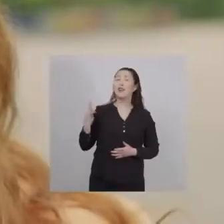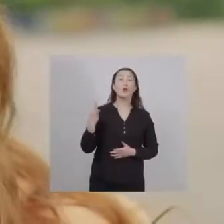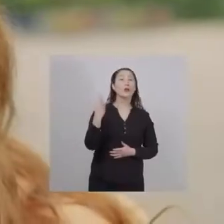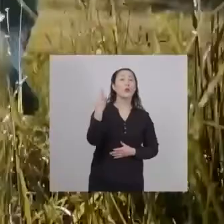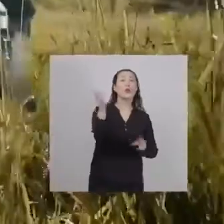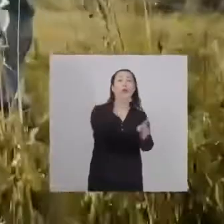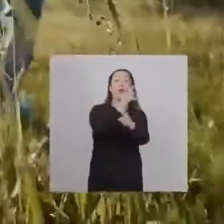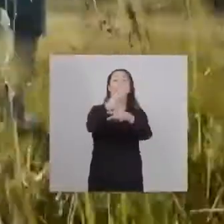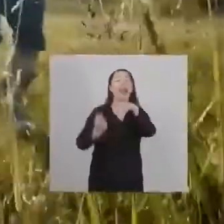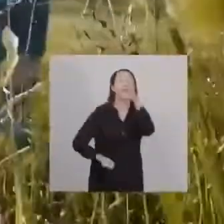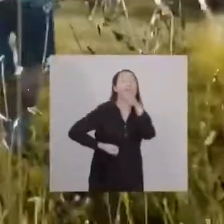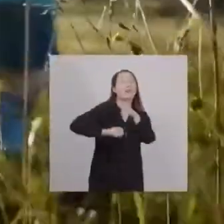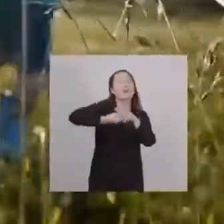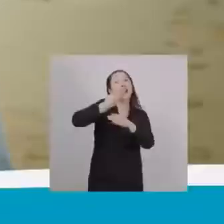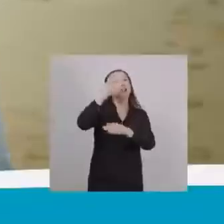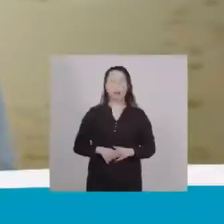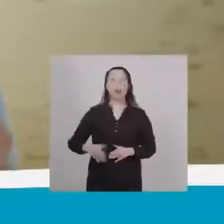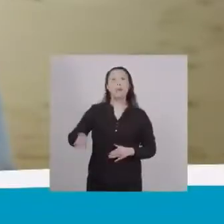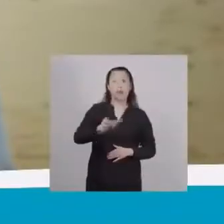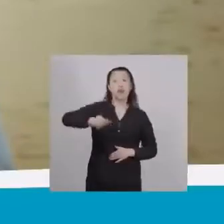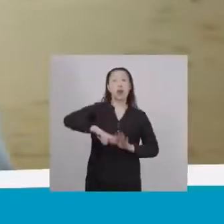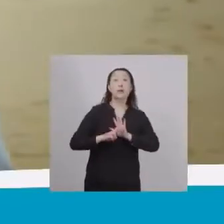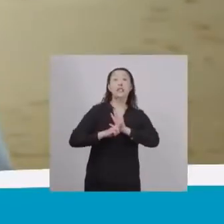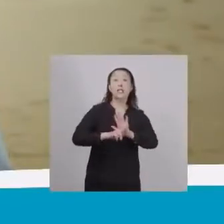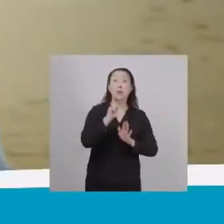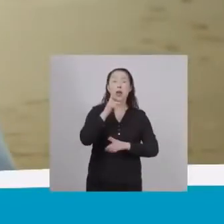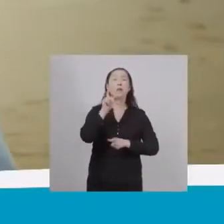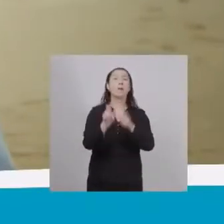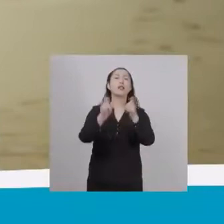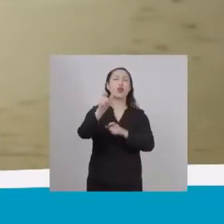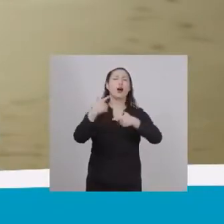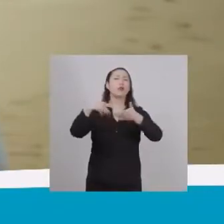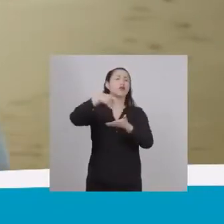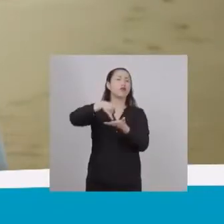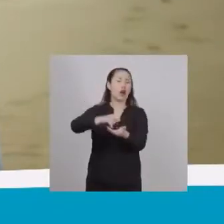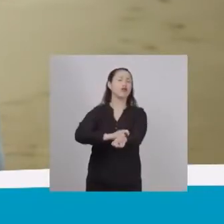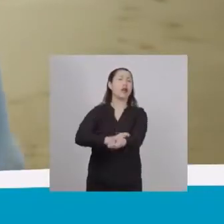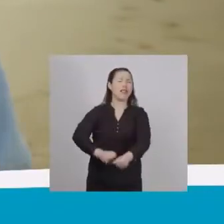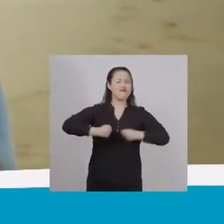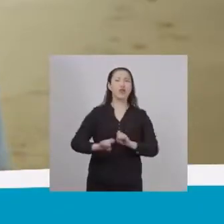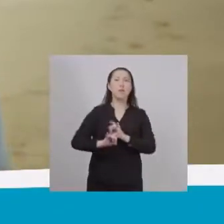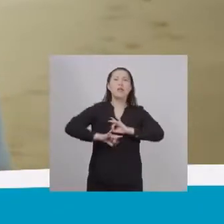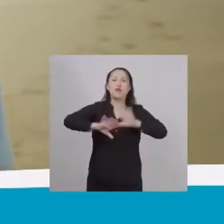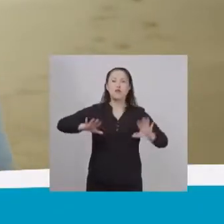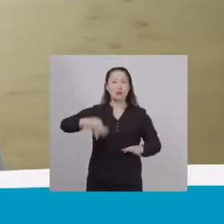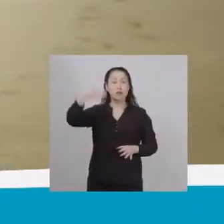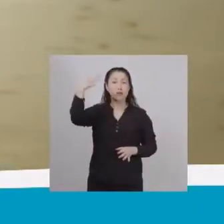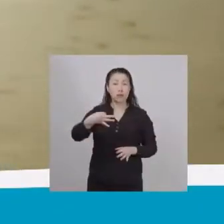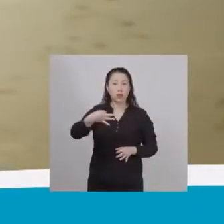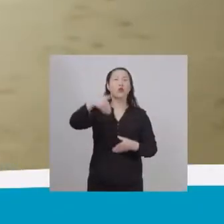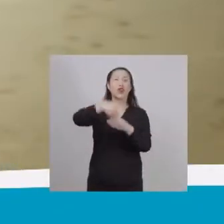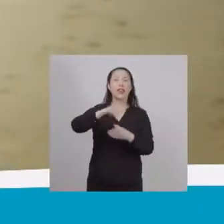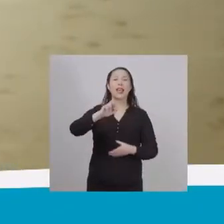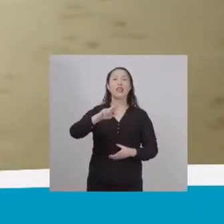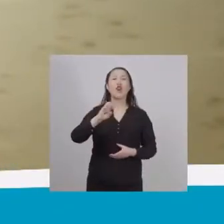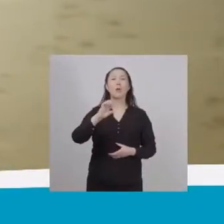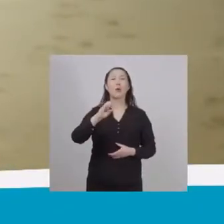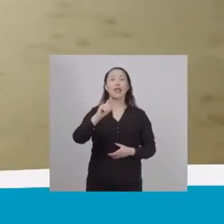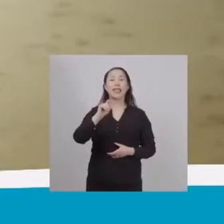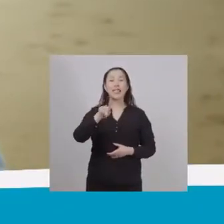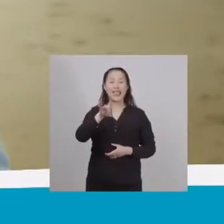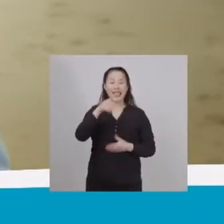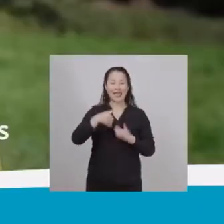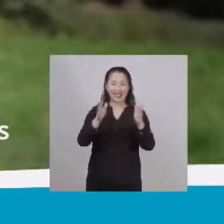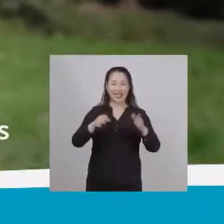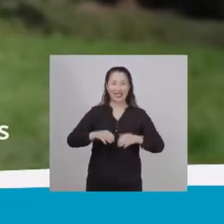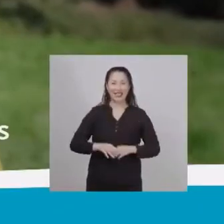elige ser futuro y aire nuevo. Para ser representado por parlamentarios con carácter, convicción, ideas claras, vota Evópolis, elige